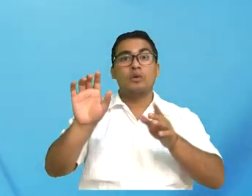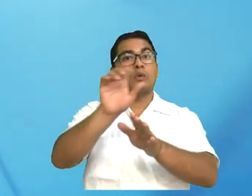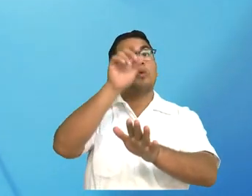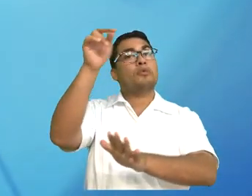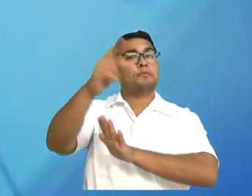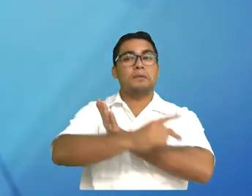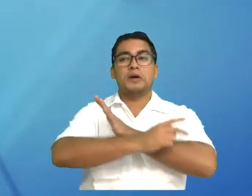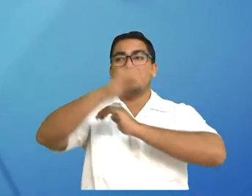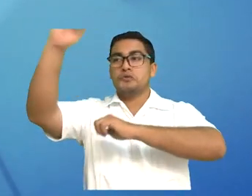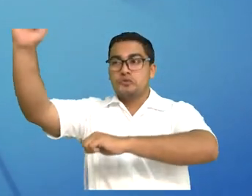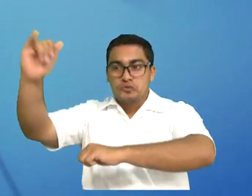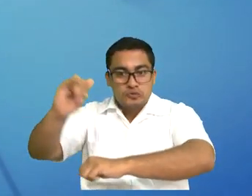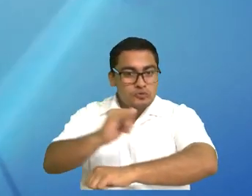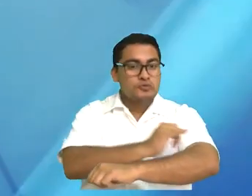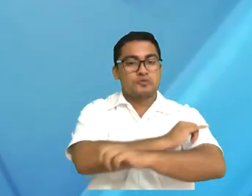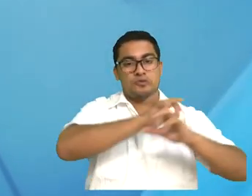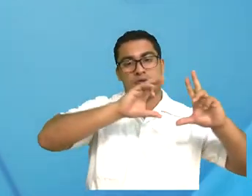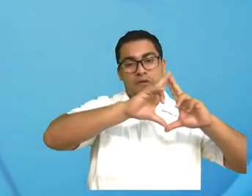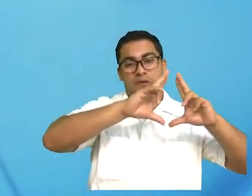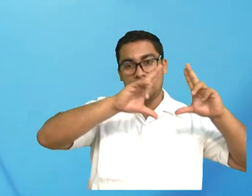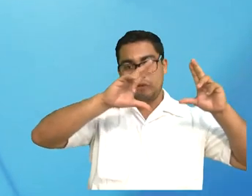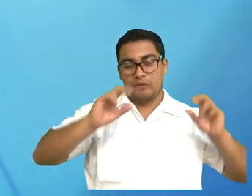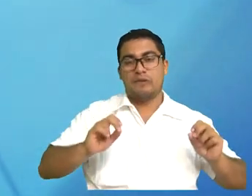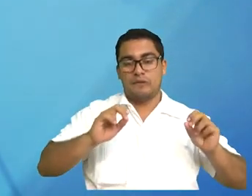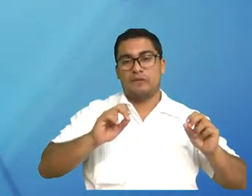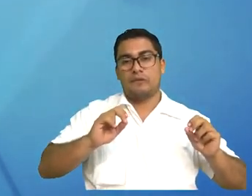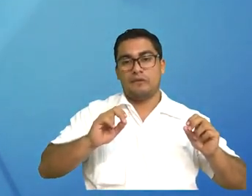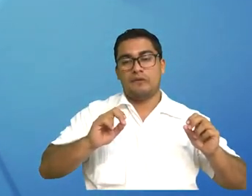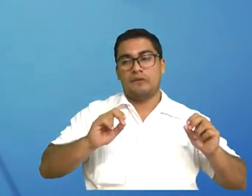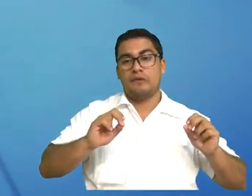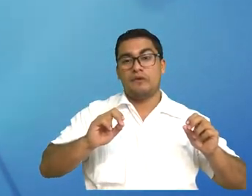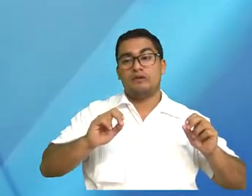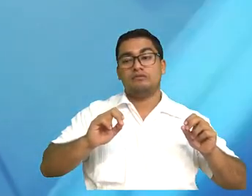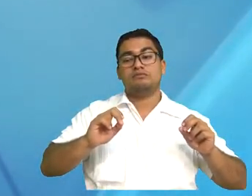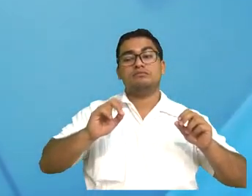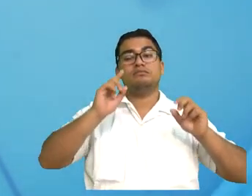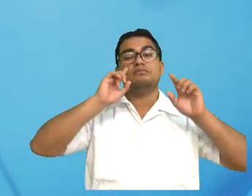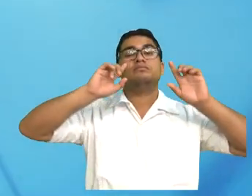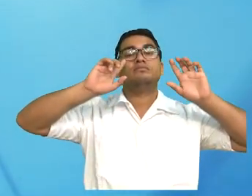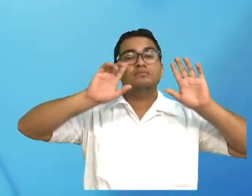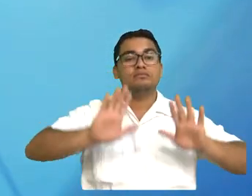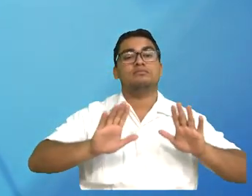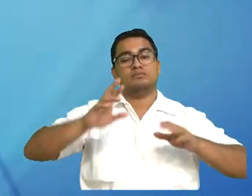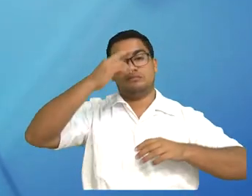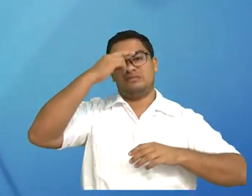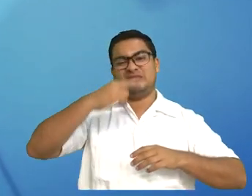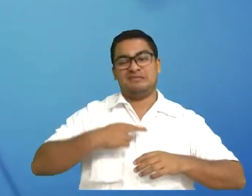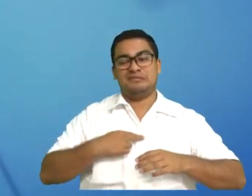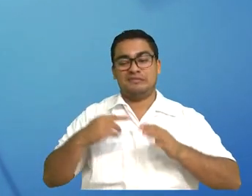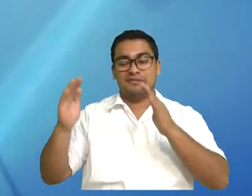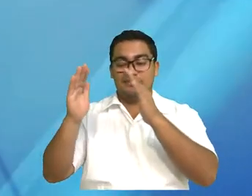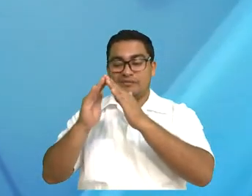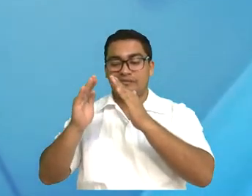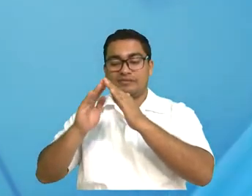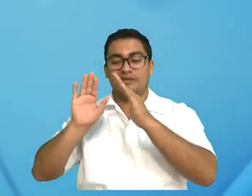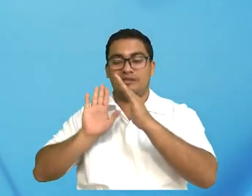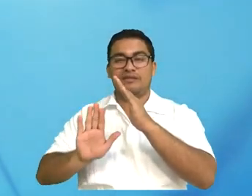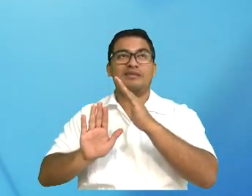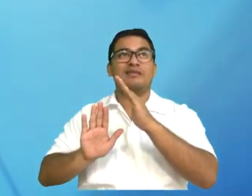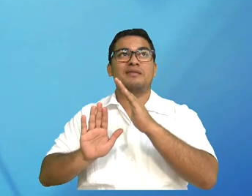país asuman con responsabilidad la permanencia en sus hogares con